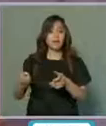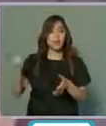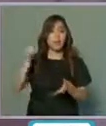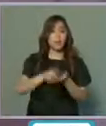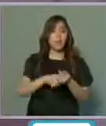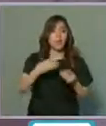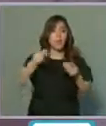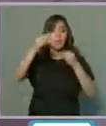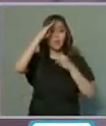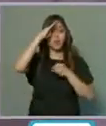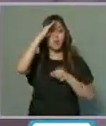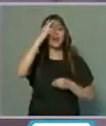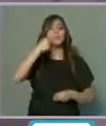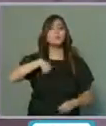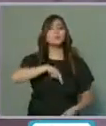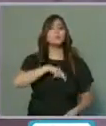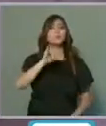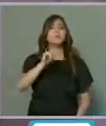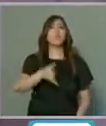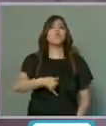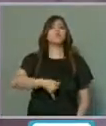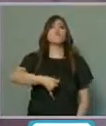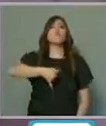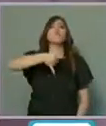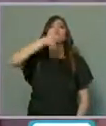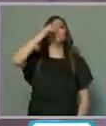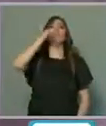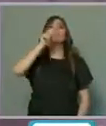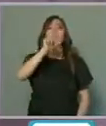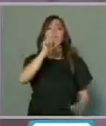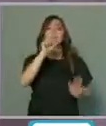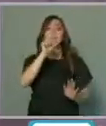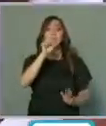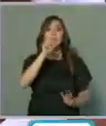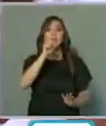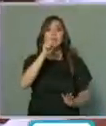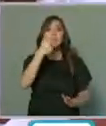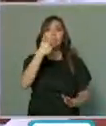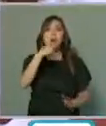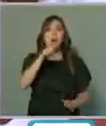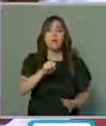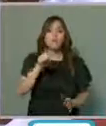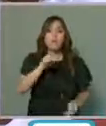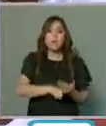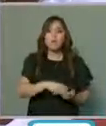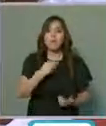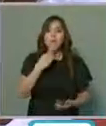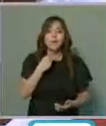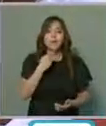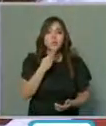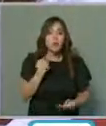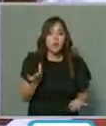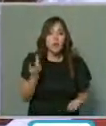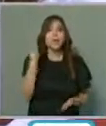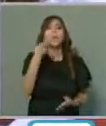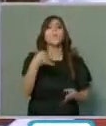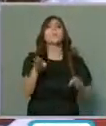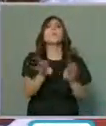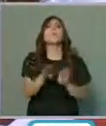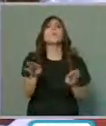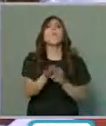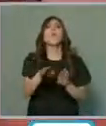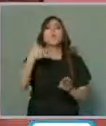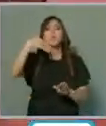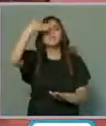mililitros, sí no le estamos tomando 60 gramos. Entonces, para responder la pregunta, ¿no? ¿Cómo le hacemos? Muy fácil, veamos la